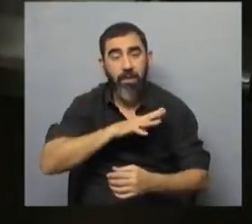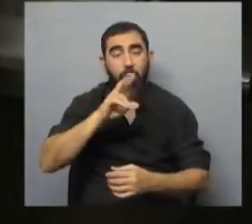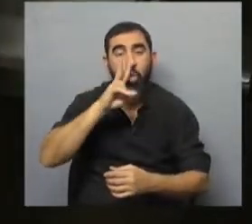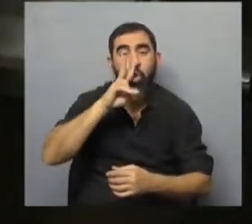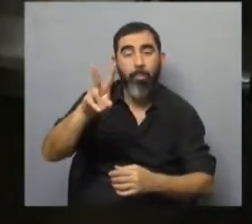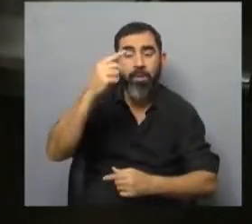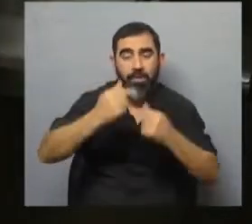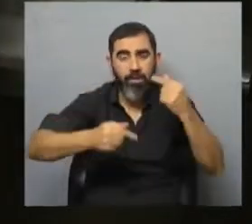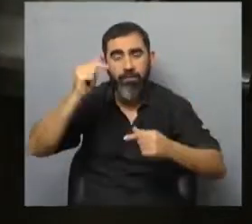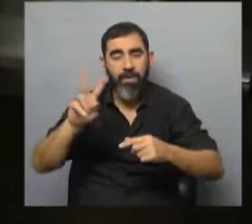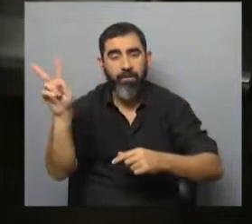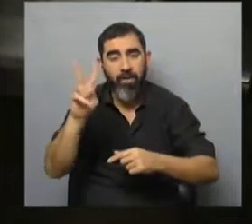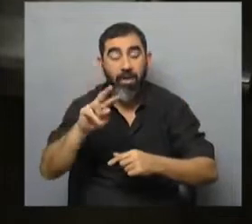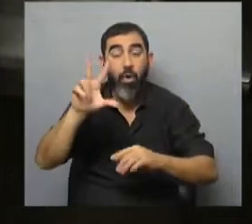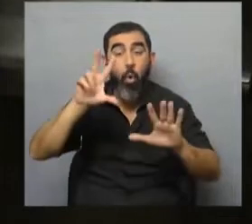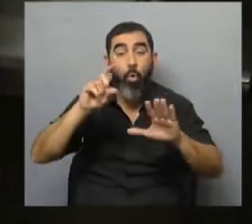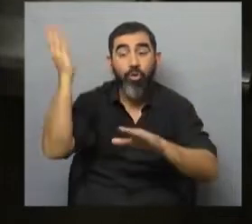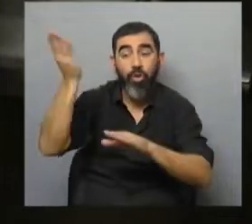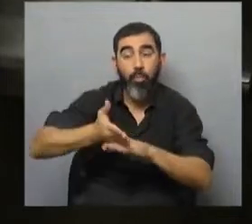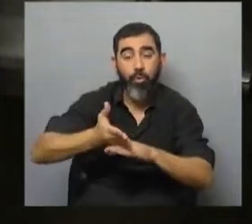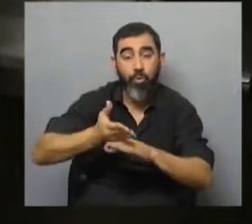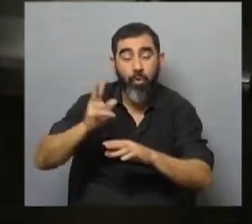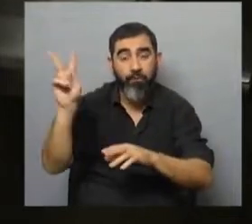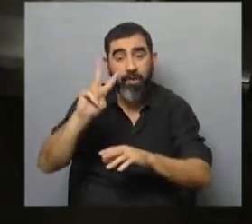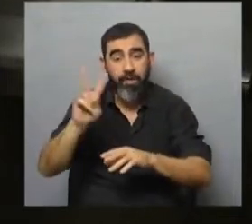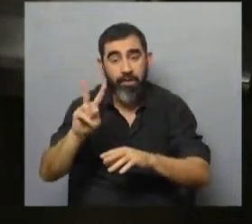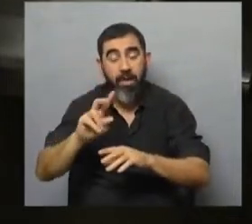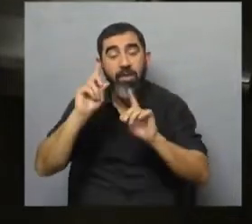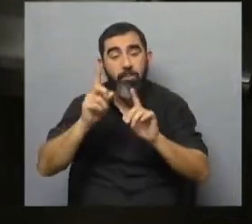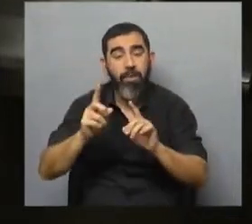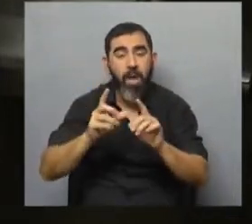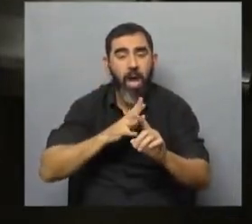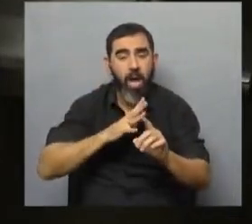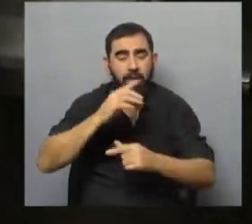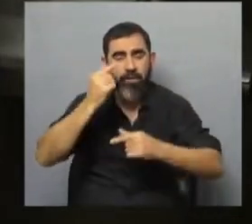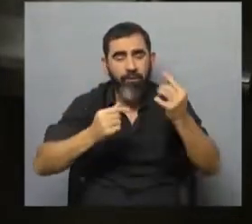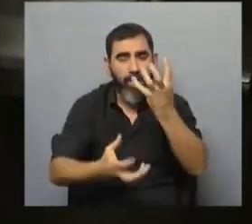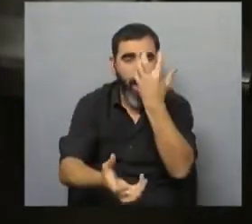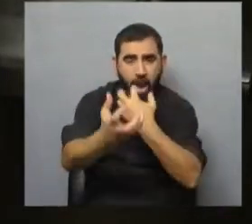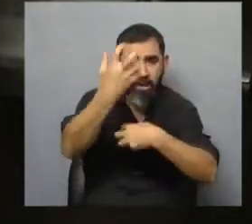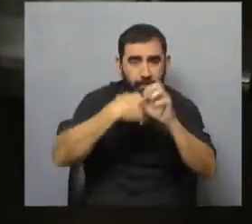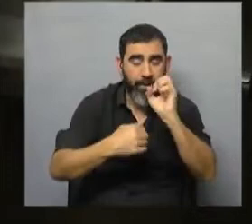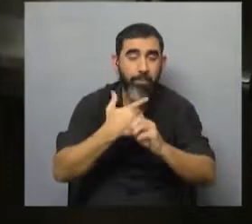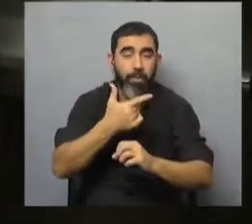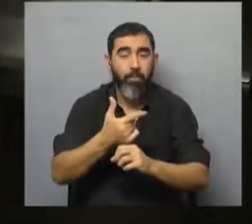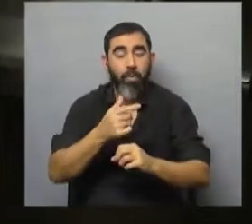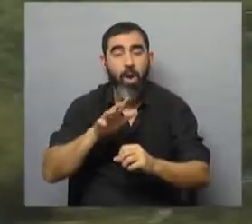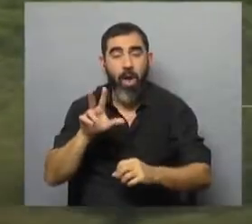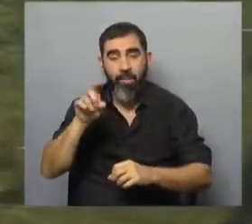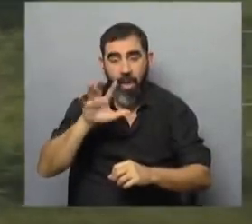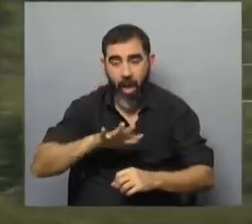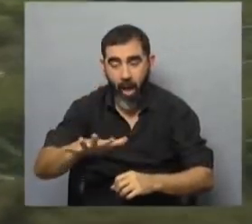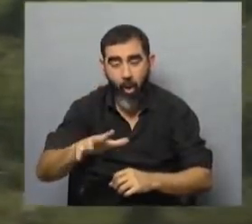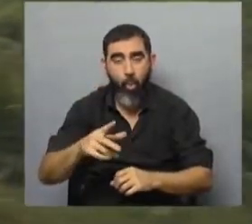2.000 especies vegetales, casi el 80% de la flora del Uruguay, además de muchas especies animales, como pueden ser anfibios,